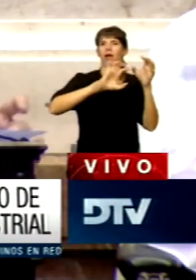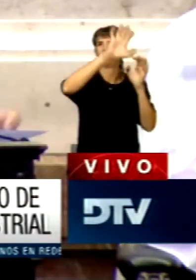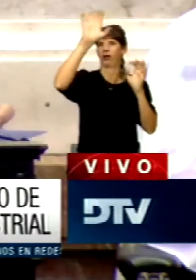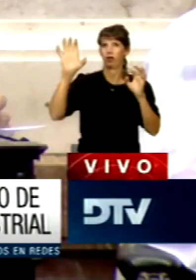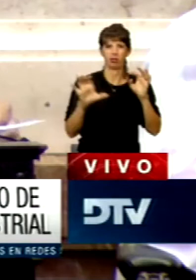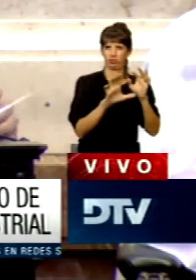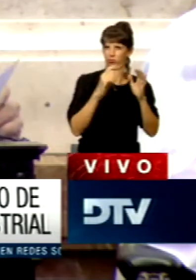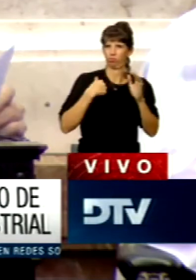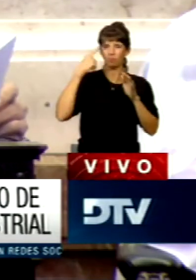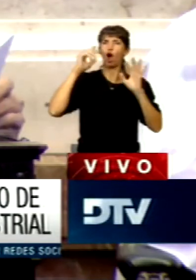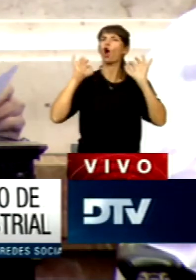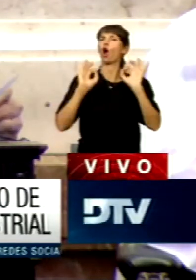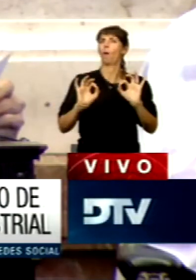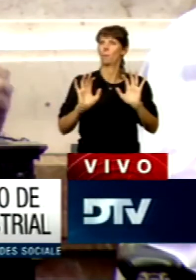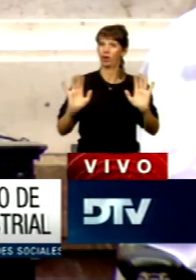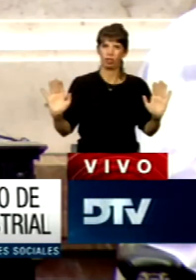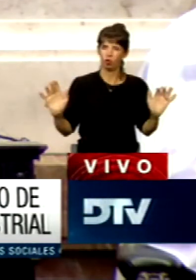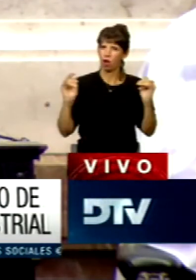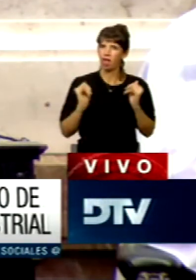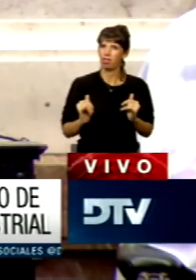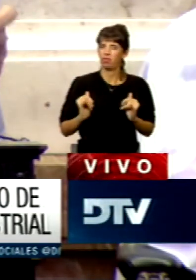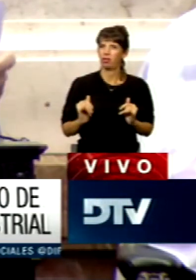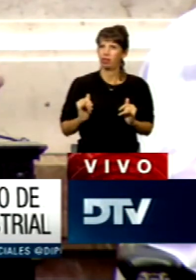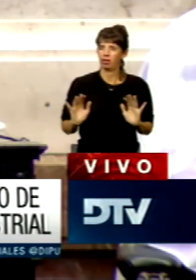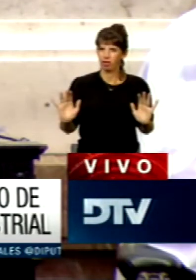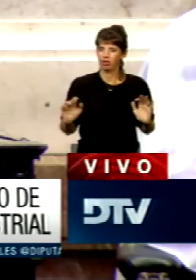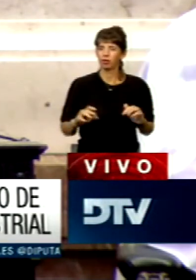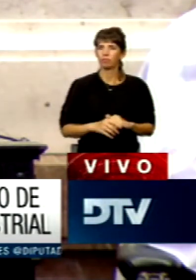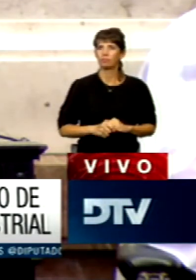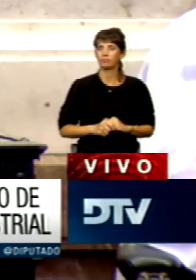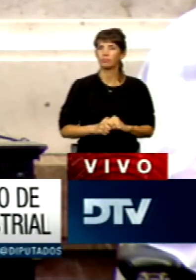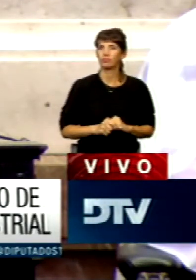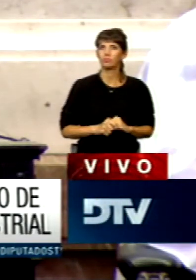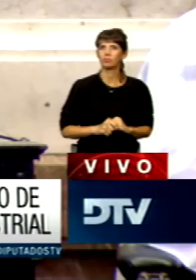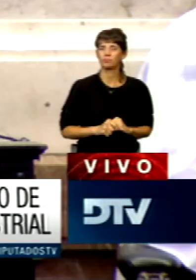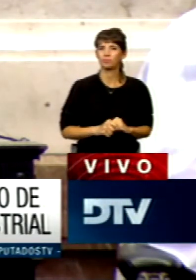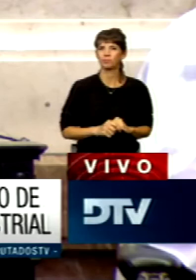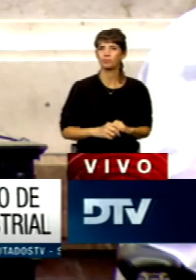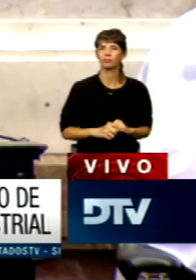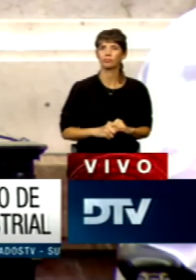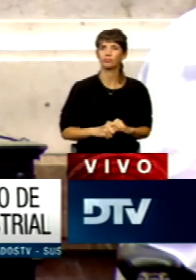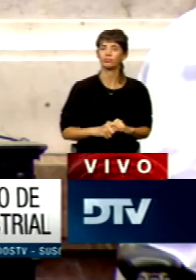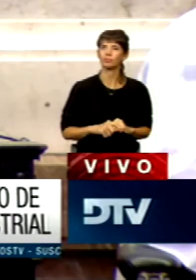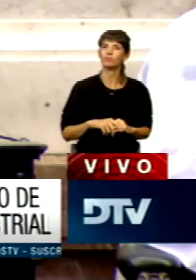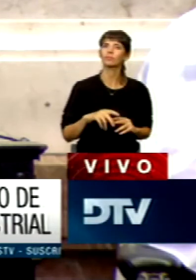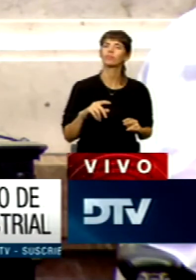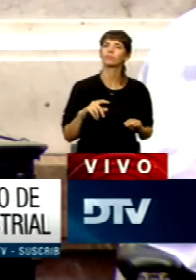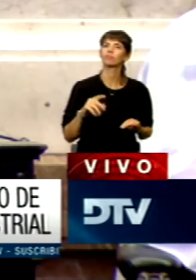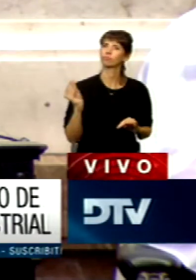absolutamente, absolutamente todas estas cuestiones. Lo